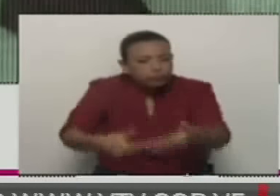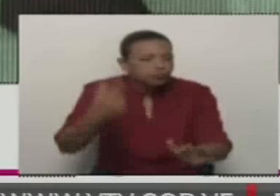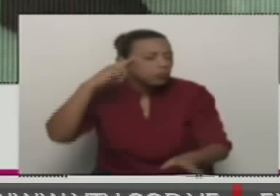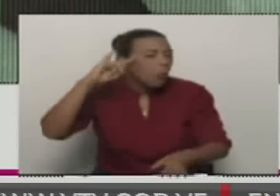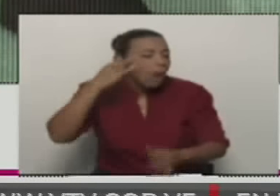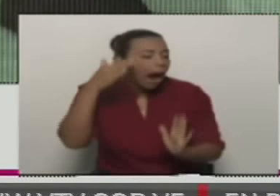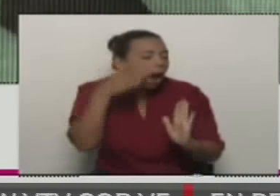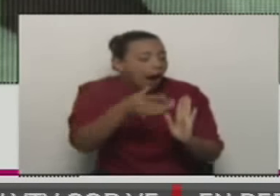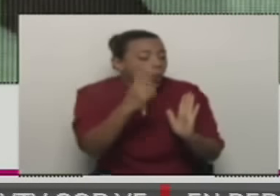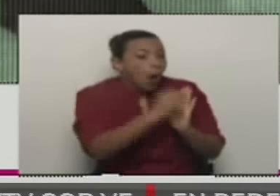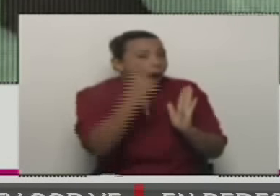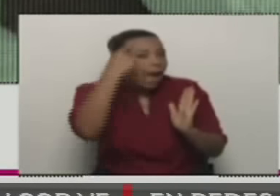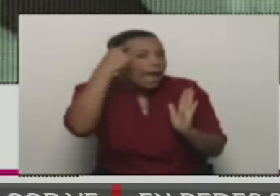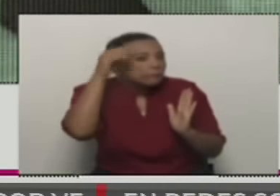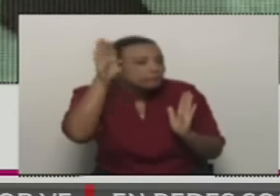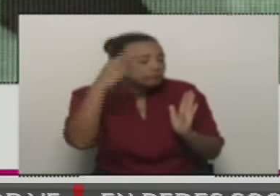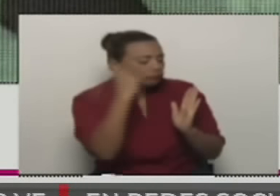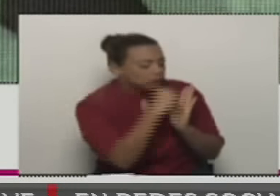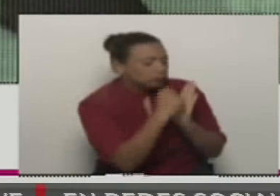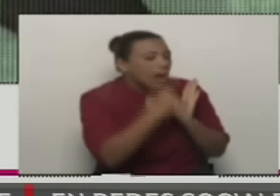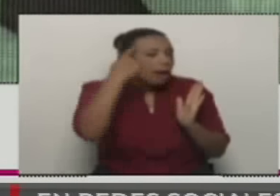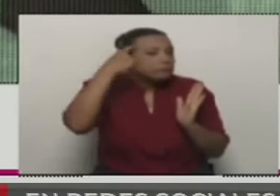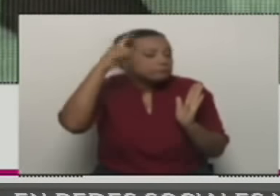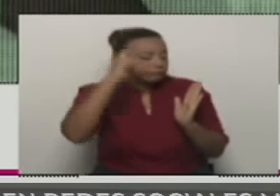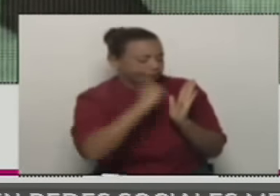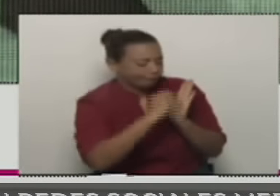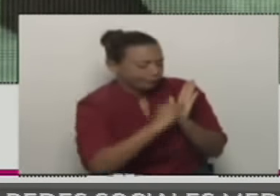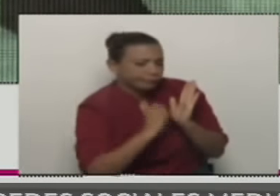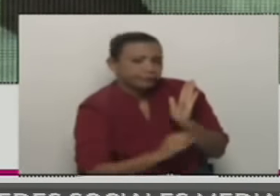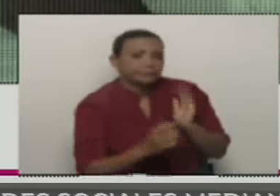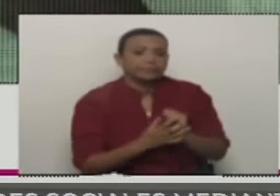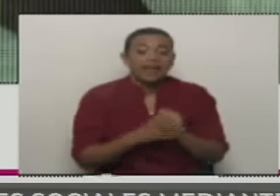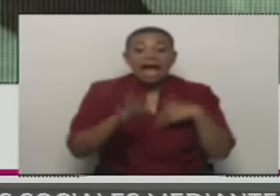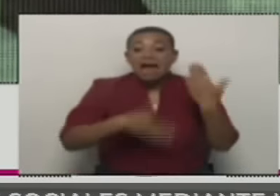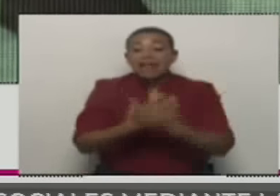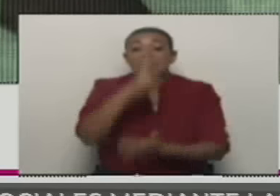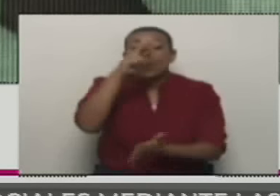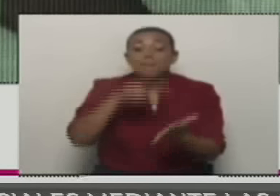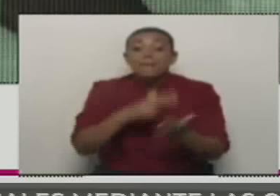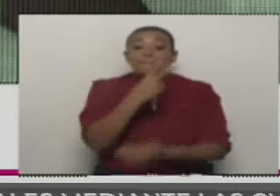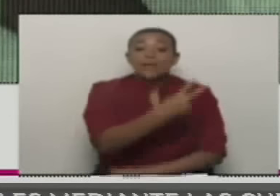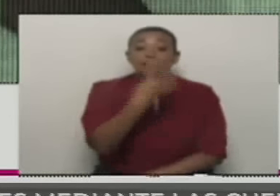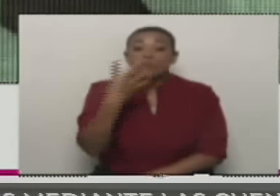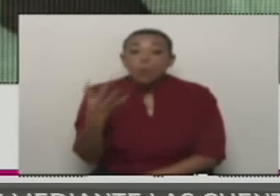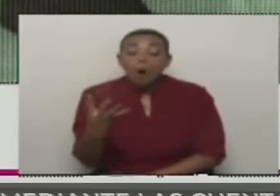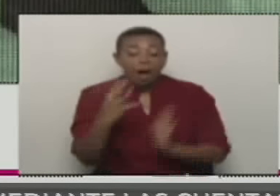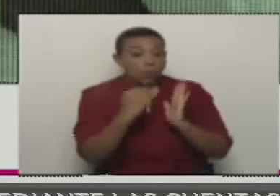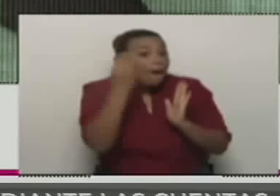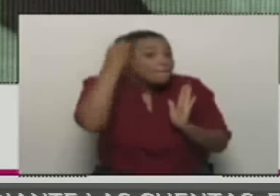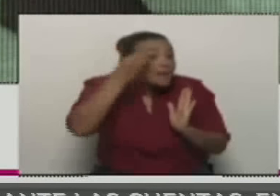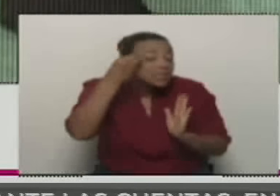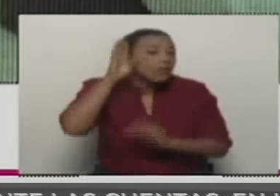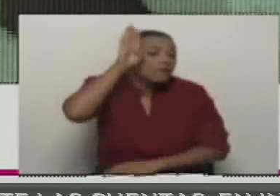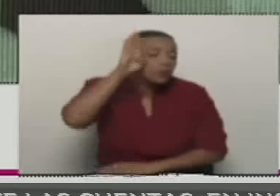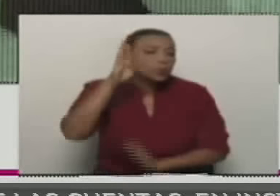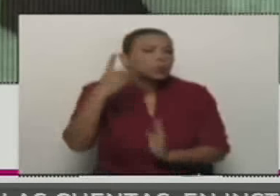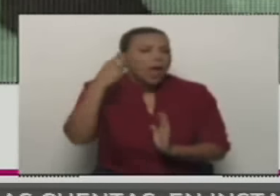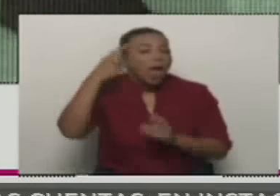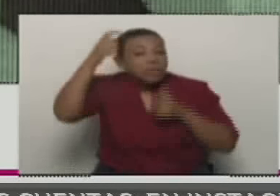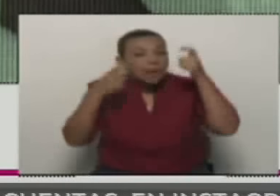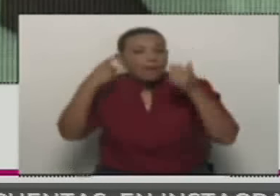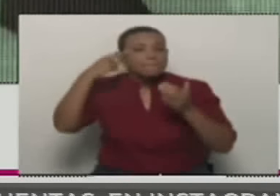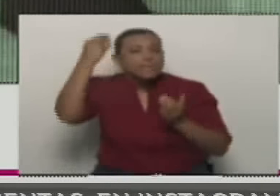valga la redundancia, al 2024, pensando en futuro,